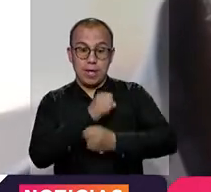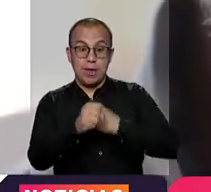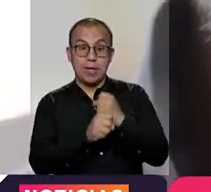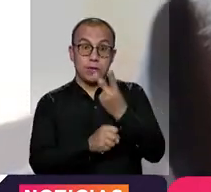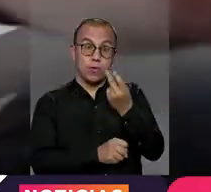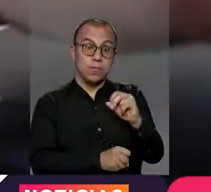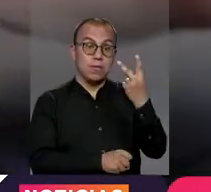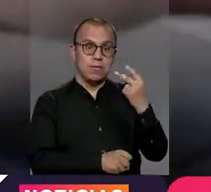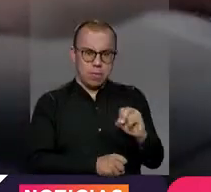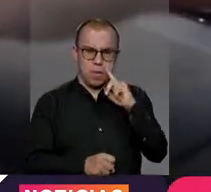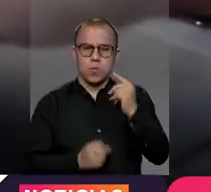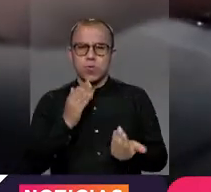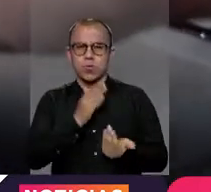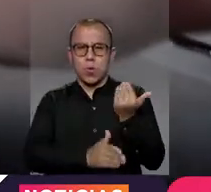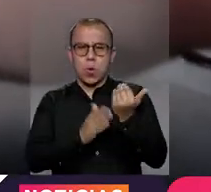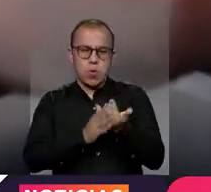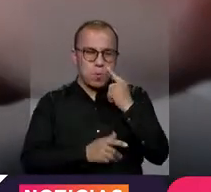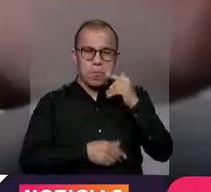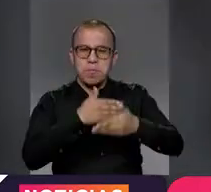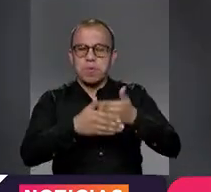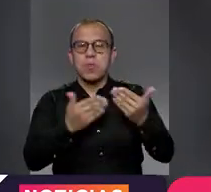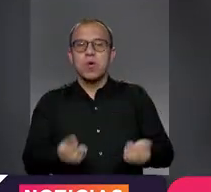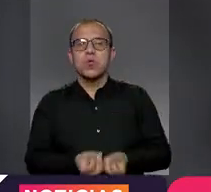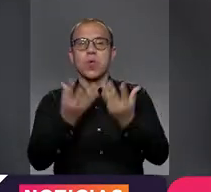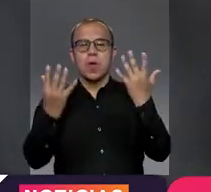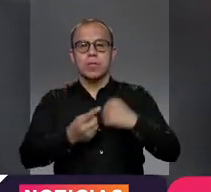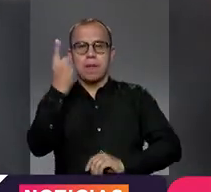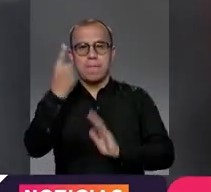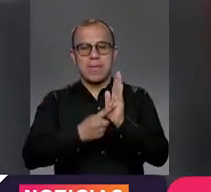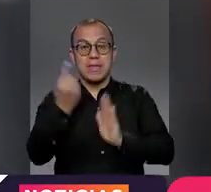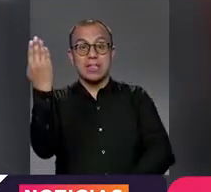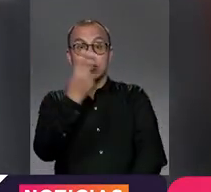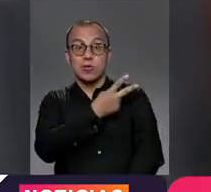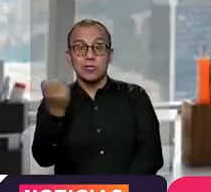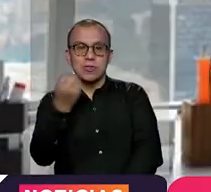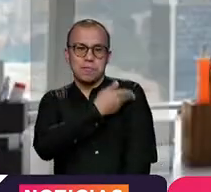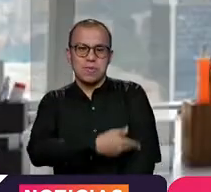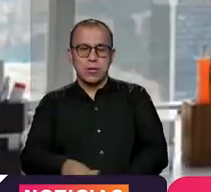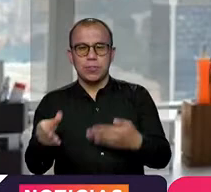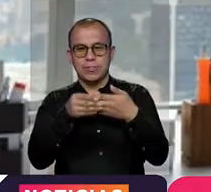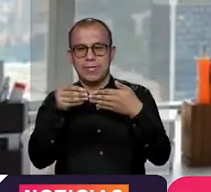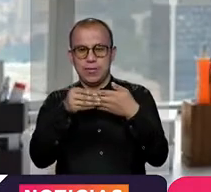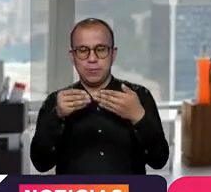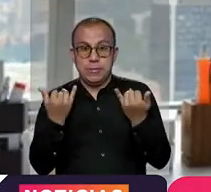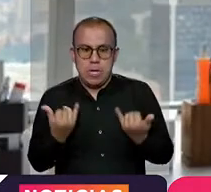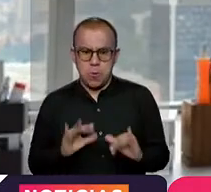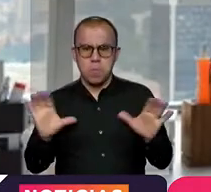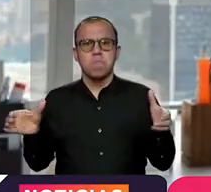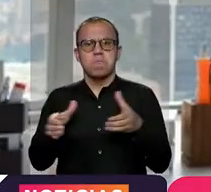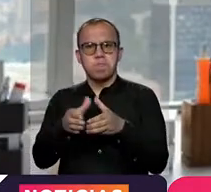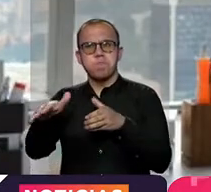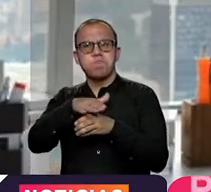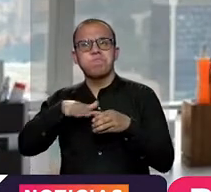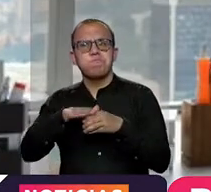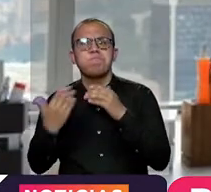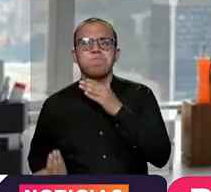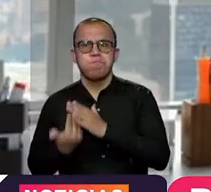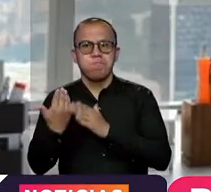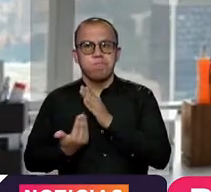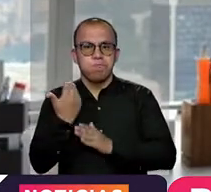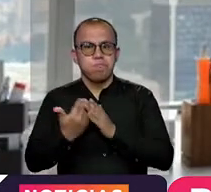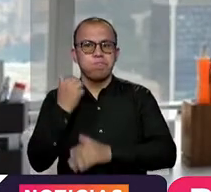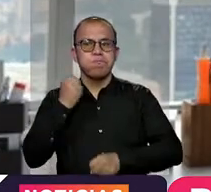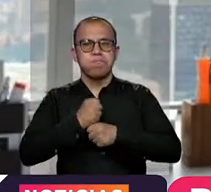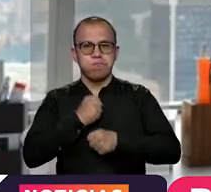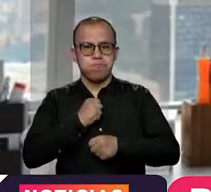2020 contribuyó a generar divisas por más de 1.200 millones de dólares. Este sector seguirá siendo fuente de empleos, aportará